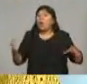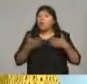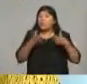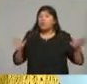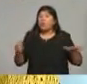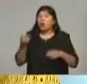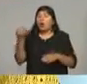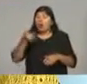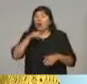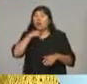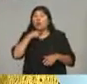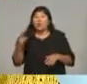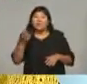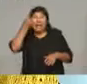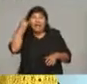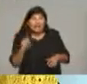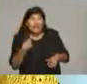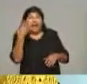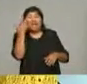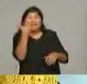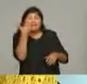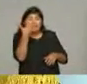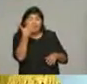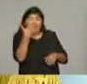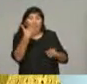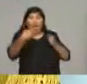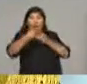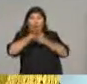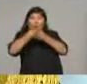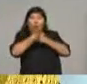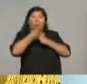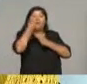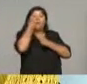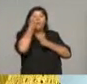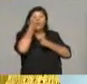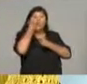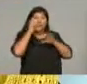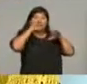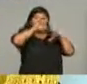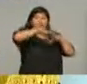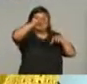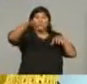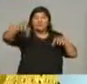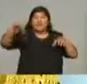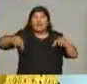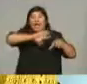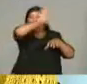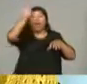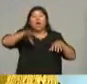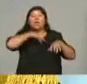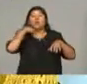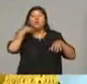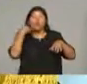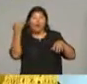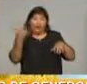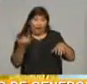firma de cinco convenios con con cinco municipios nuevos van a ser nueve centros los que vamos a tener ya funcionando dentro de